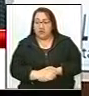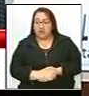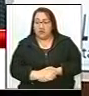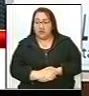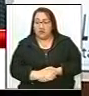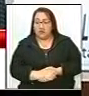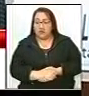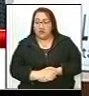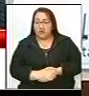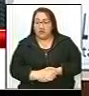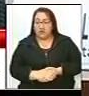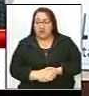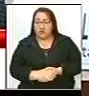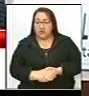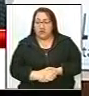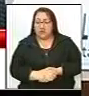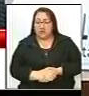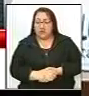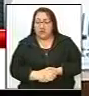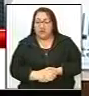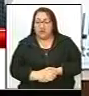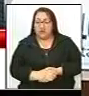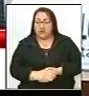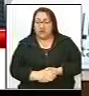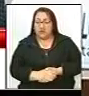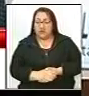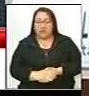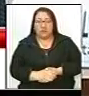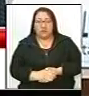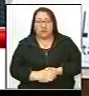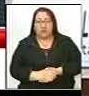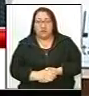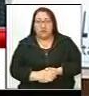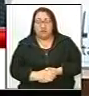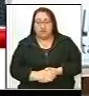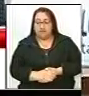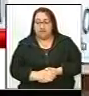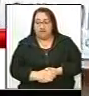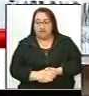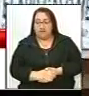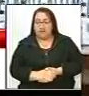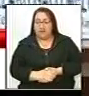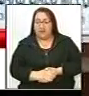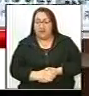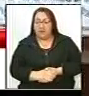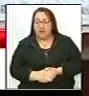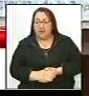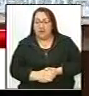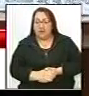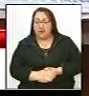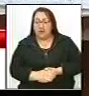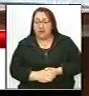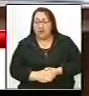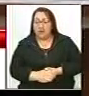No se ha resuelto el contrato. Se ha resuelto el contrato. La única forma podría ser hacer un nuevo